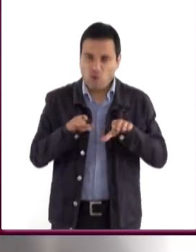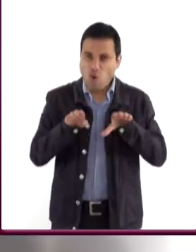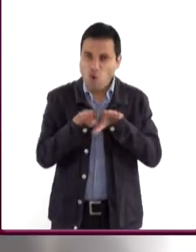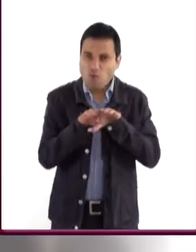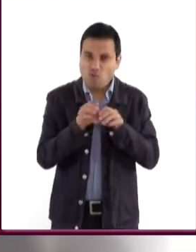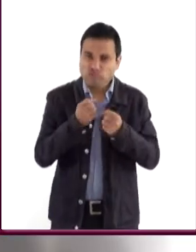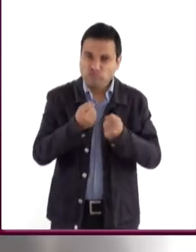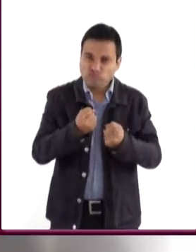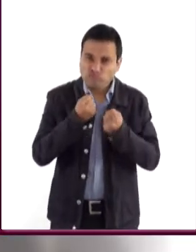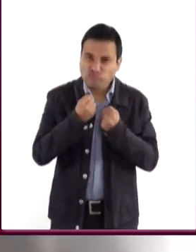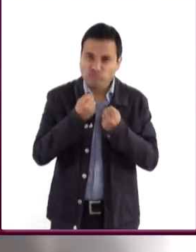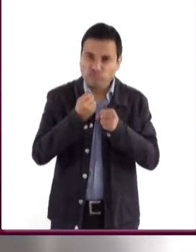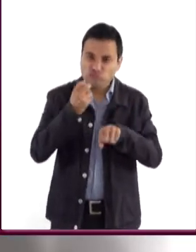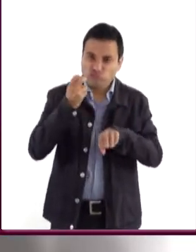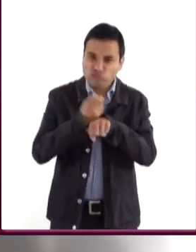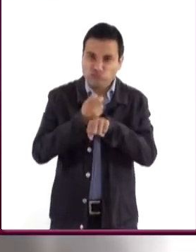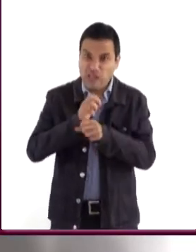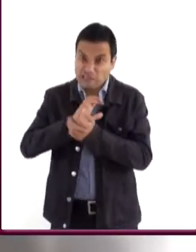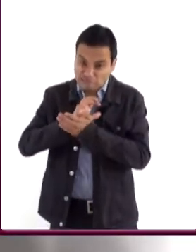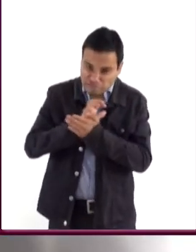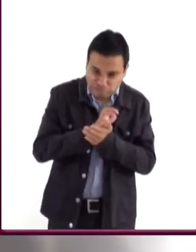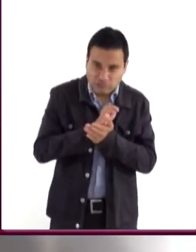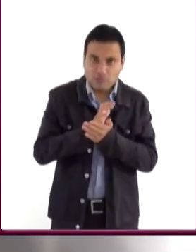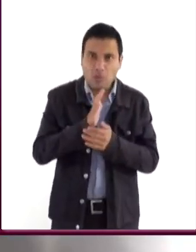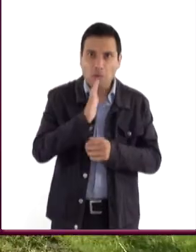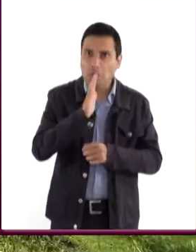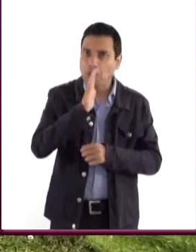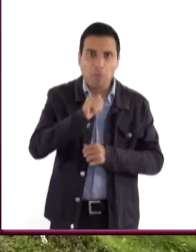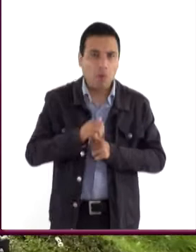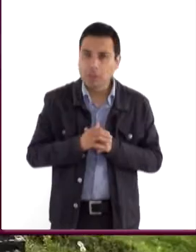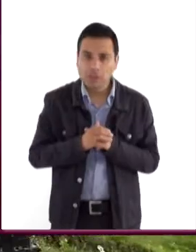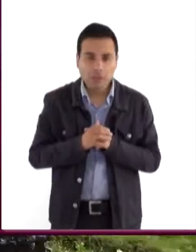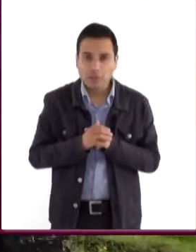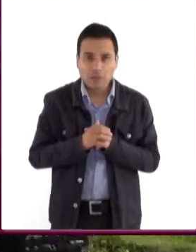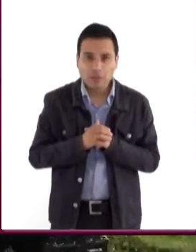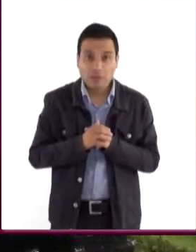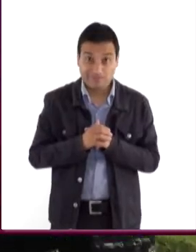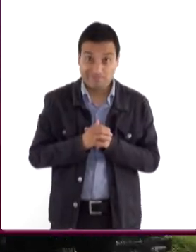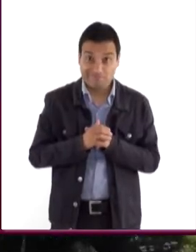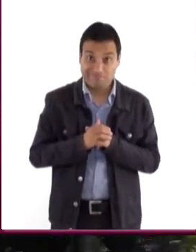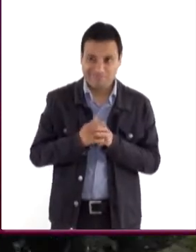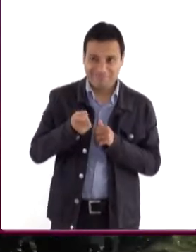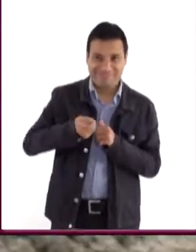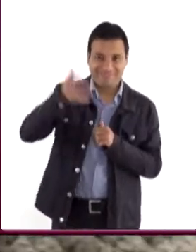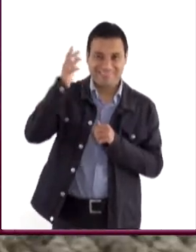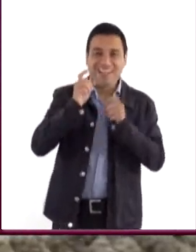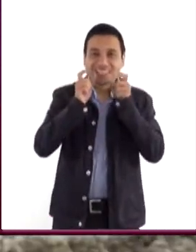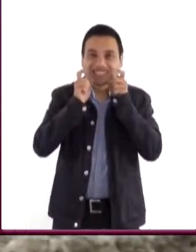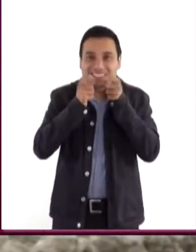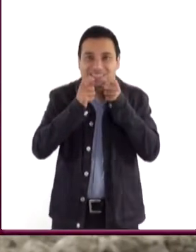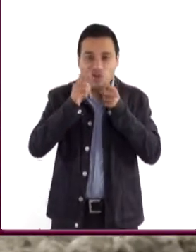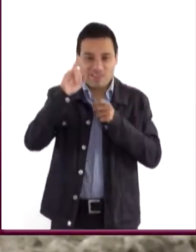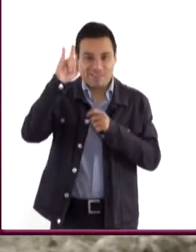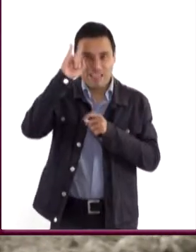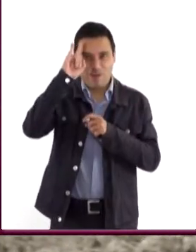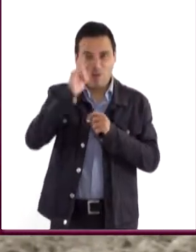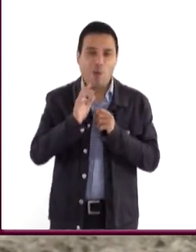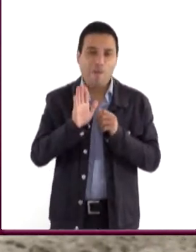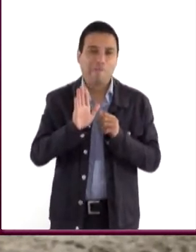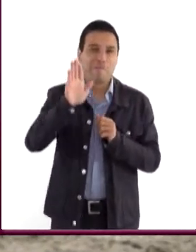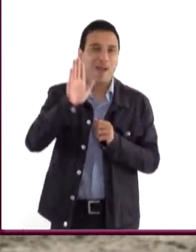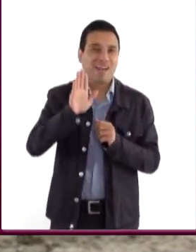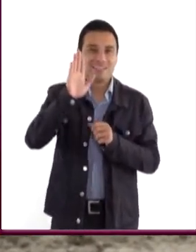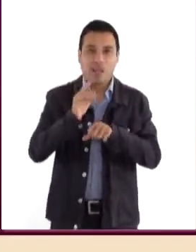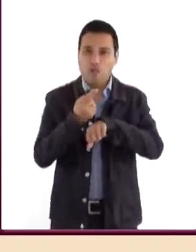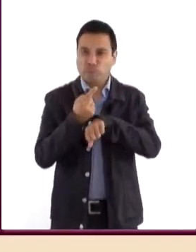más resistentes al aplastamiento que se conocen. El escarabajo diabólico es considerado como el tanque blindado de